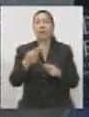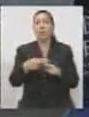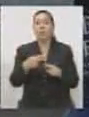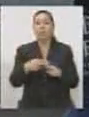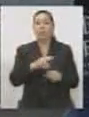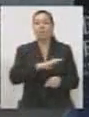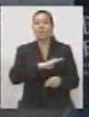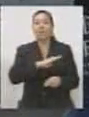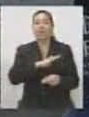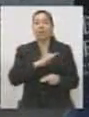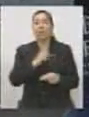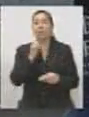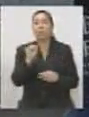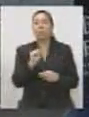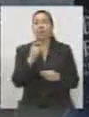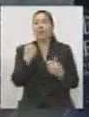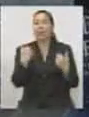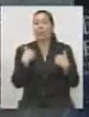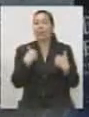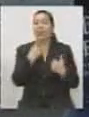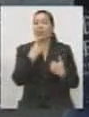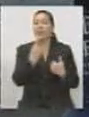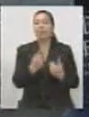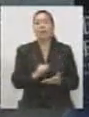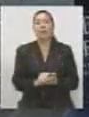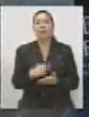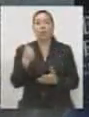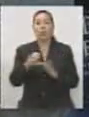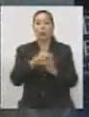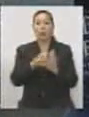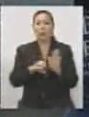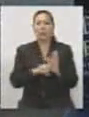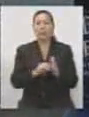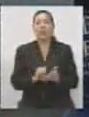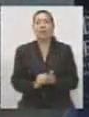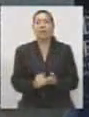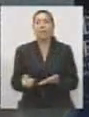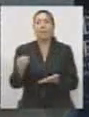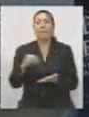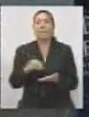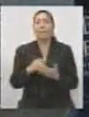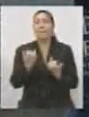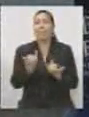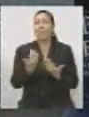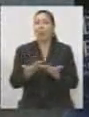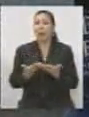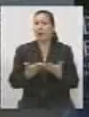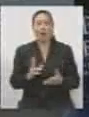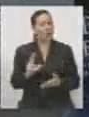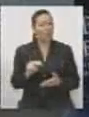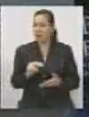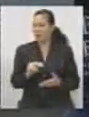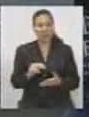nombre fiscal supremo, corresponde expresar que ello no solo constituye una competencia que puede ser ejercida por este colegiado,